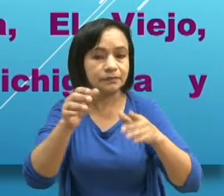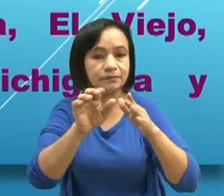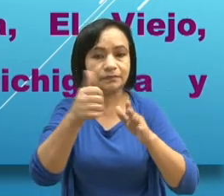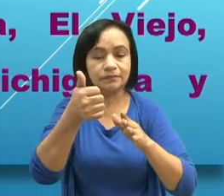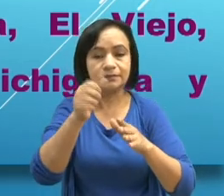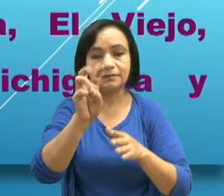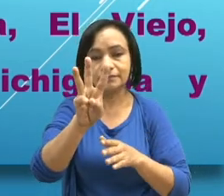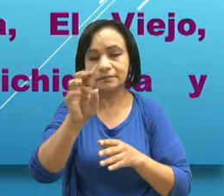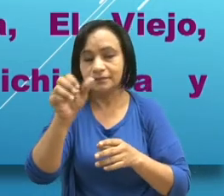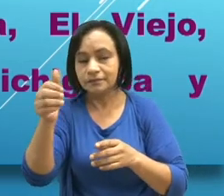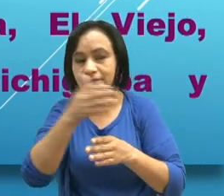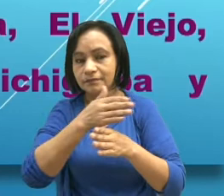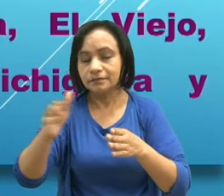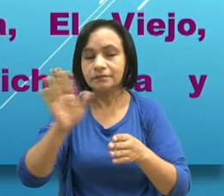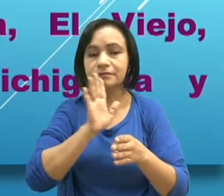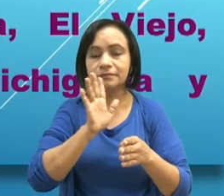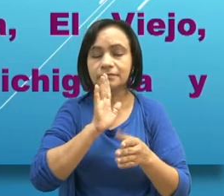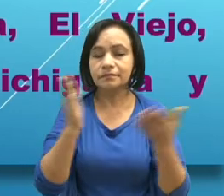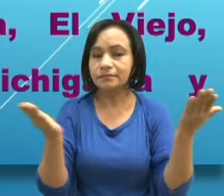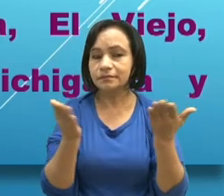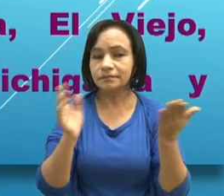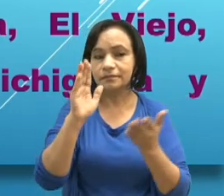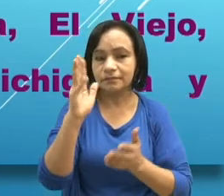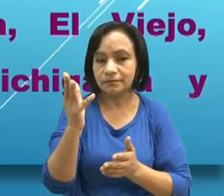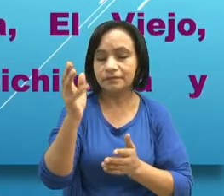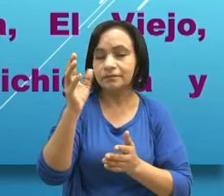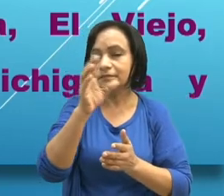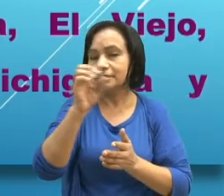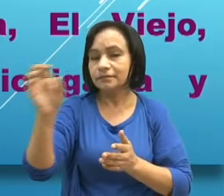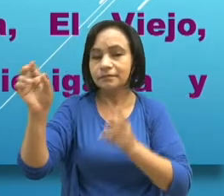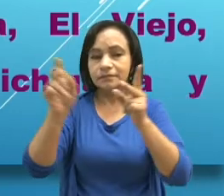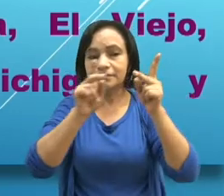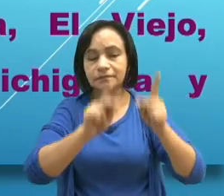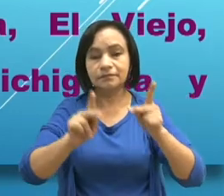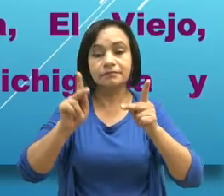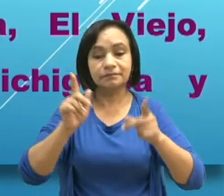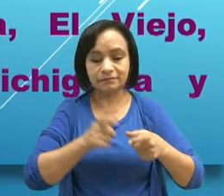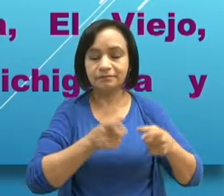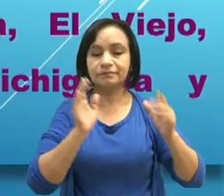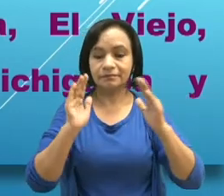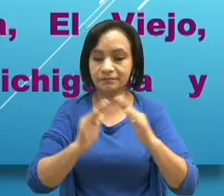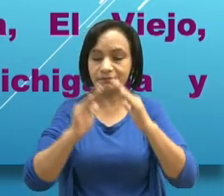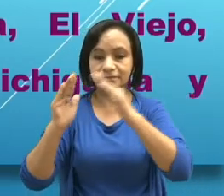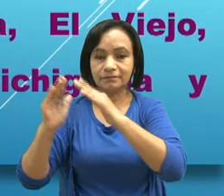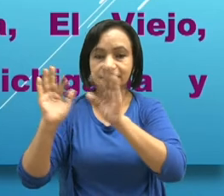6, 36, 6 por 1, 6, estamos hablando de 900 y pico de mil de personas que nosotros estaríamos